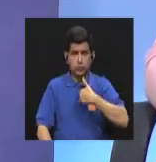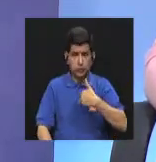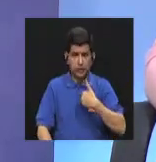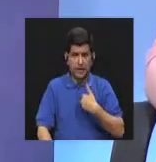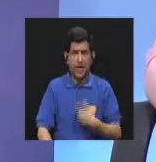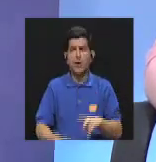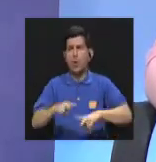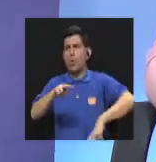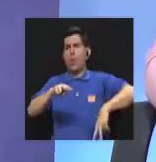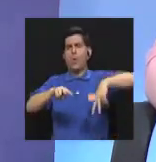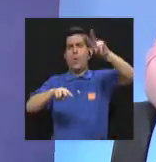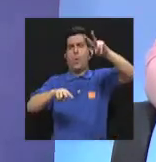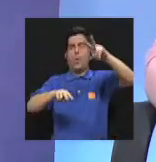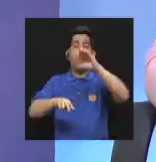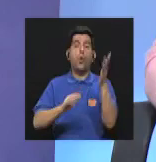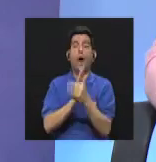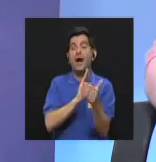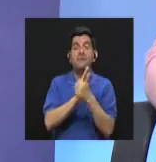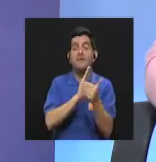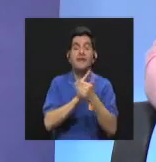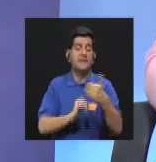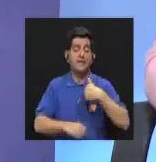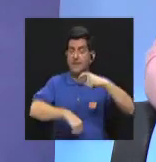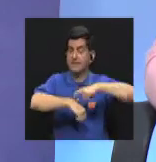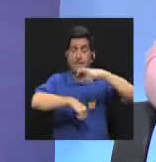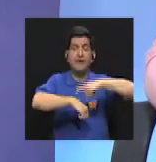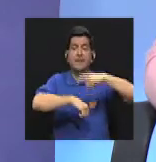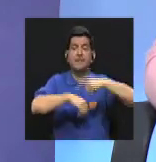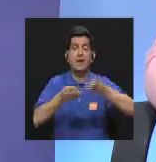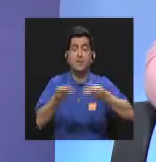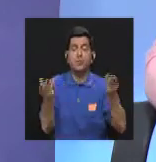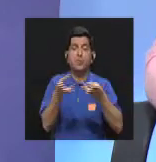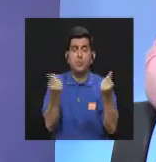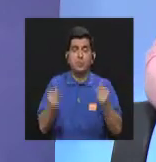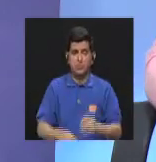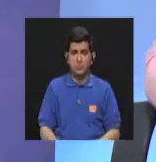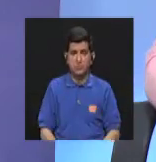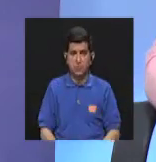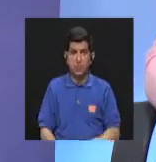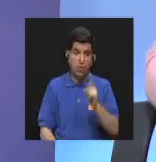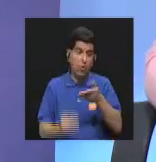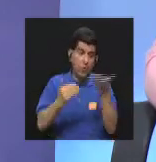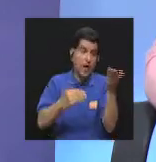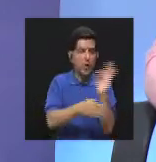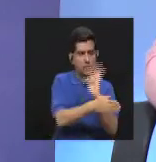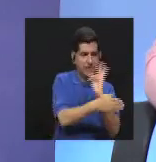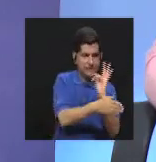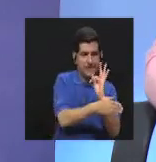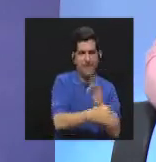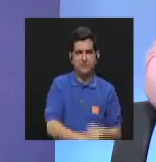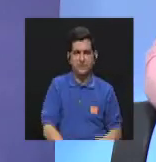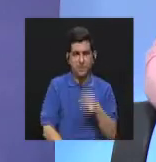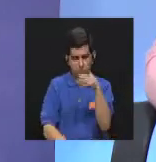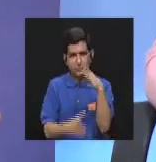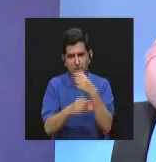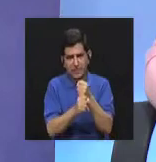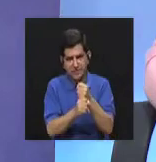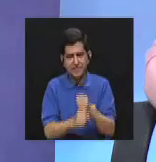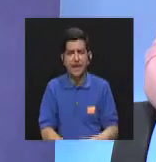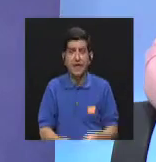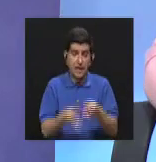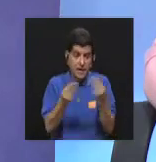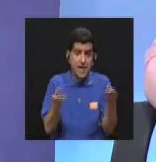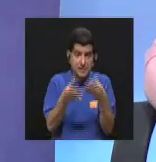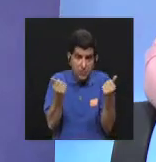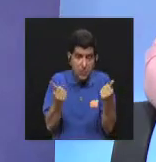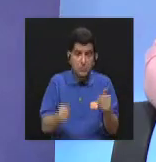tenemos la gran ventaja o la gran virtud de tener los tiempos para producir. O sea, producir, una cosa es hacer televisión, lo que ustedes hacen,